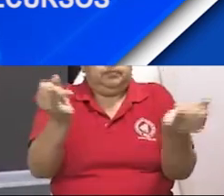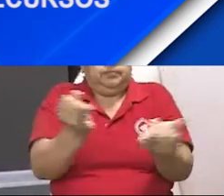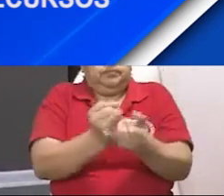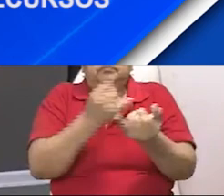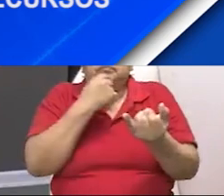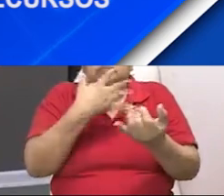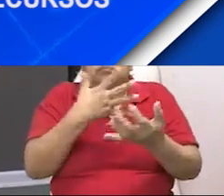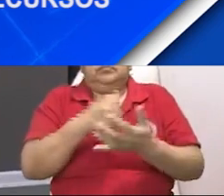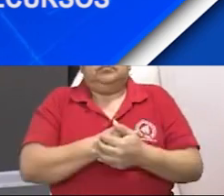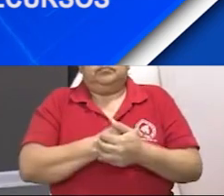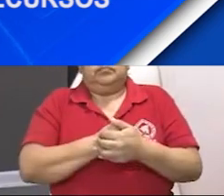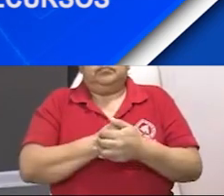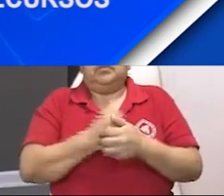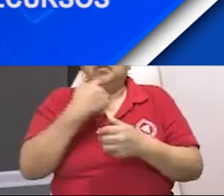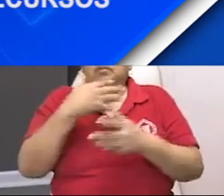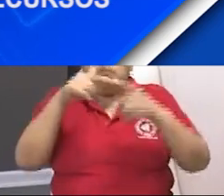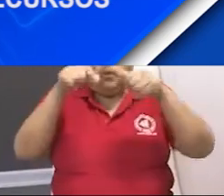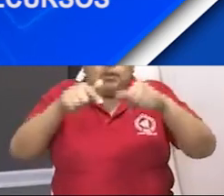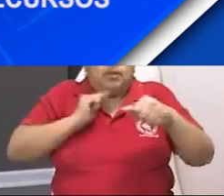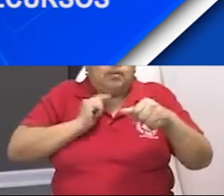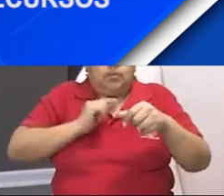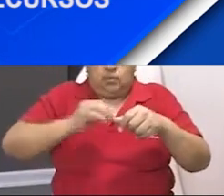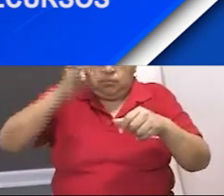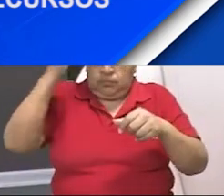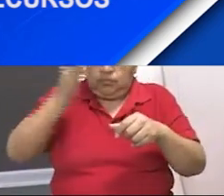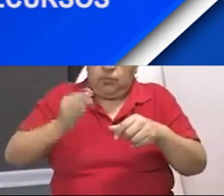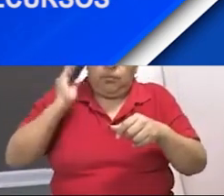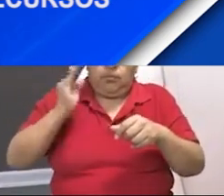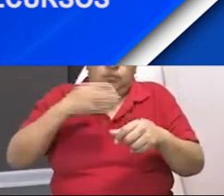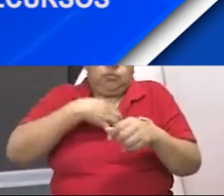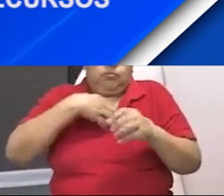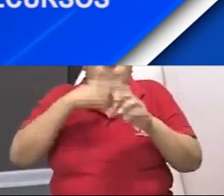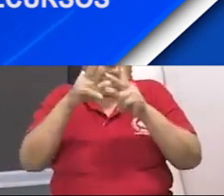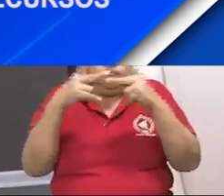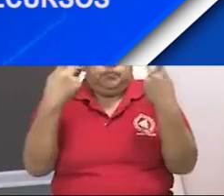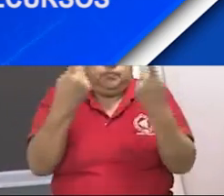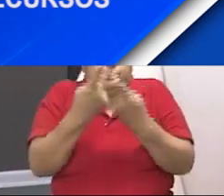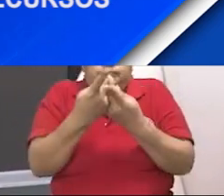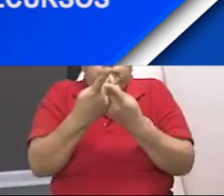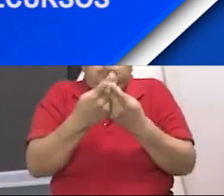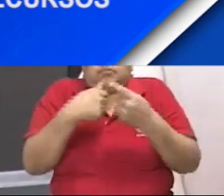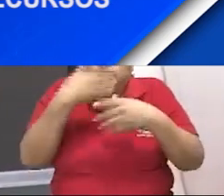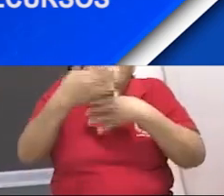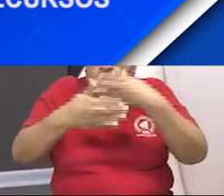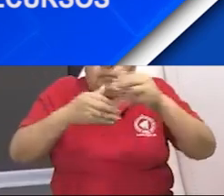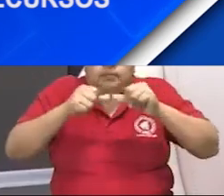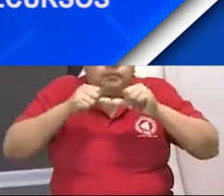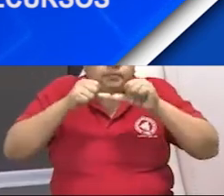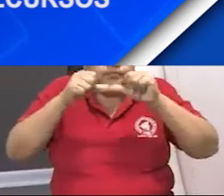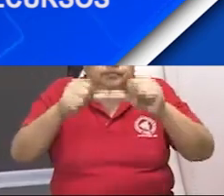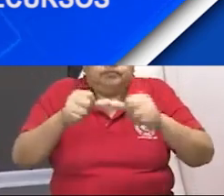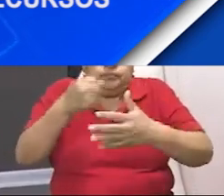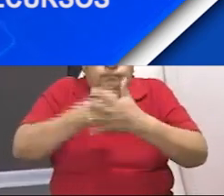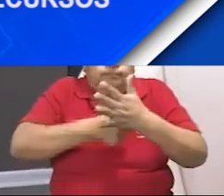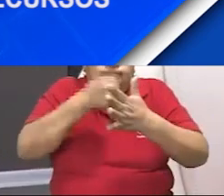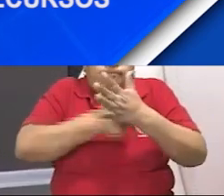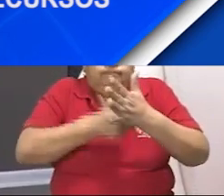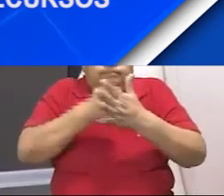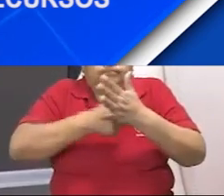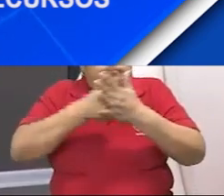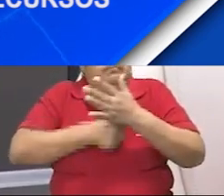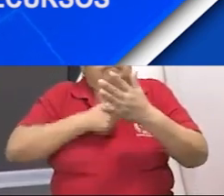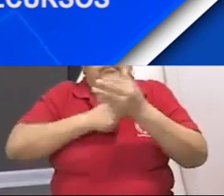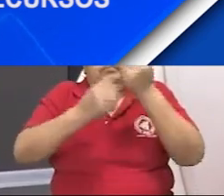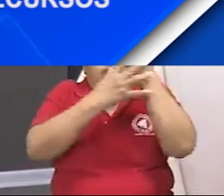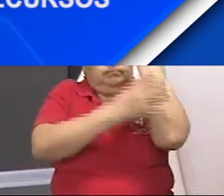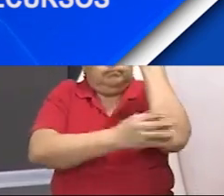internacionales? Porque estamos comprometidos con nuestro pueblo a seguir combatiendo la pobreza